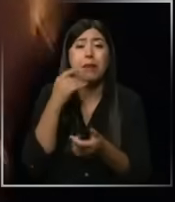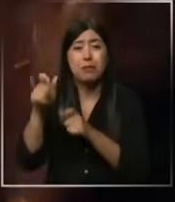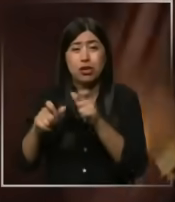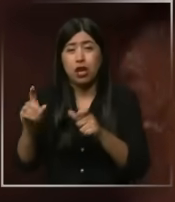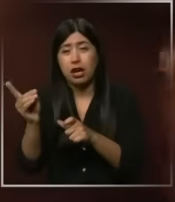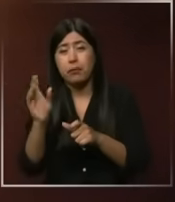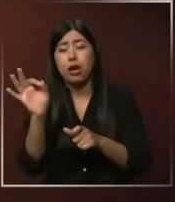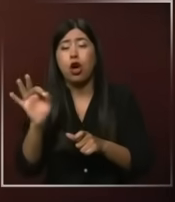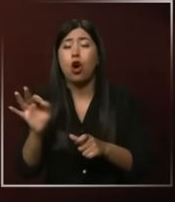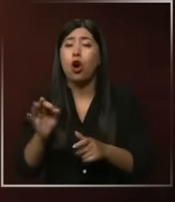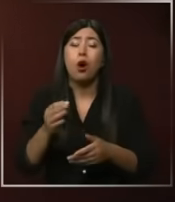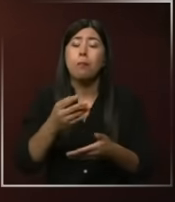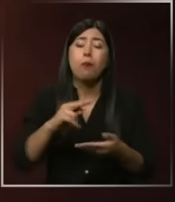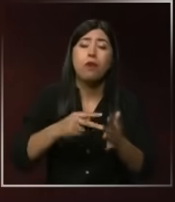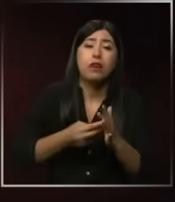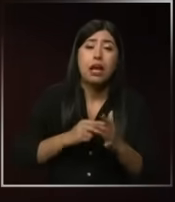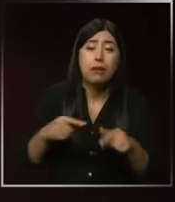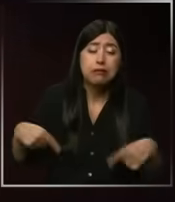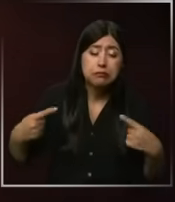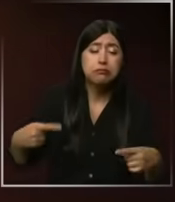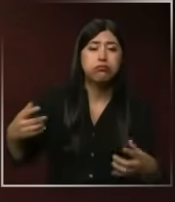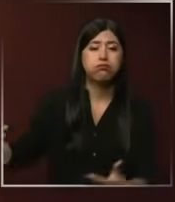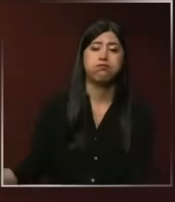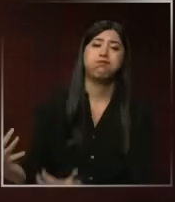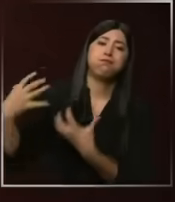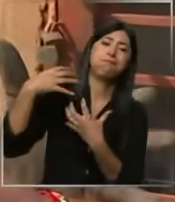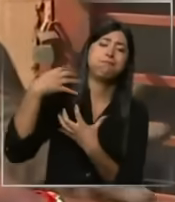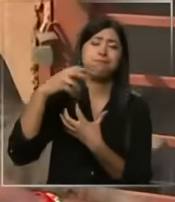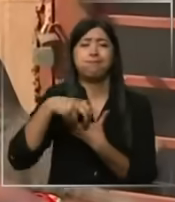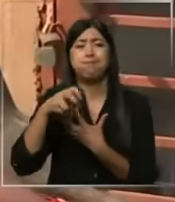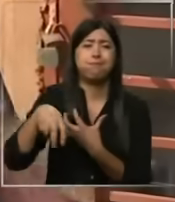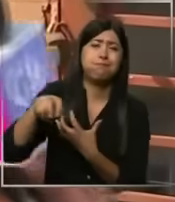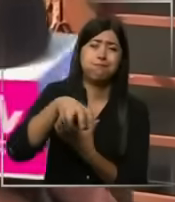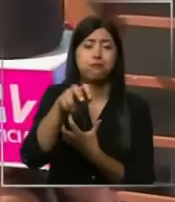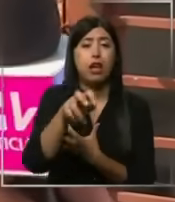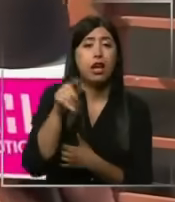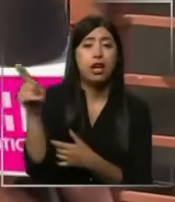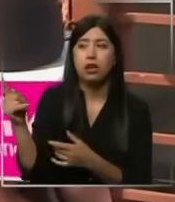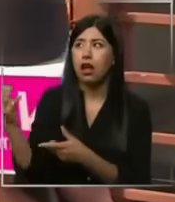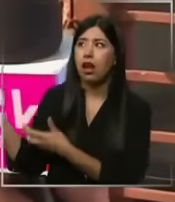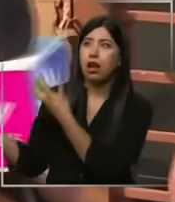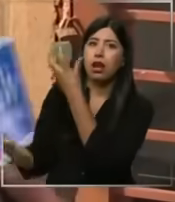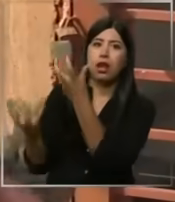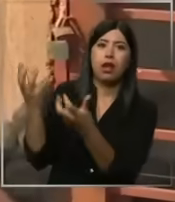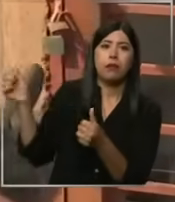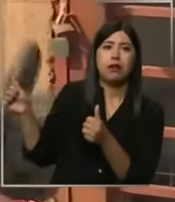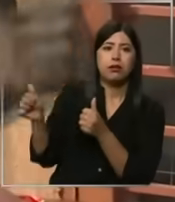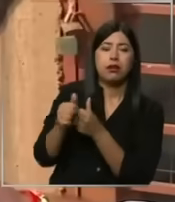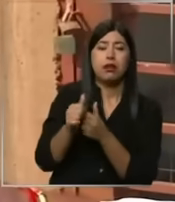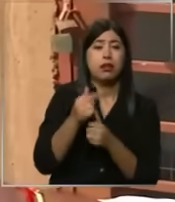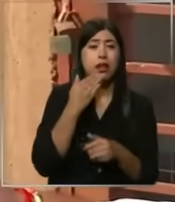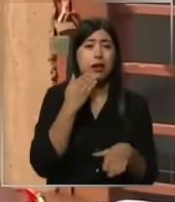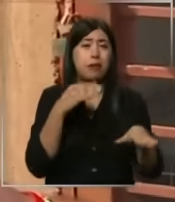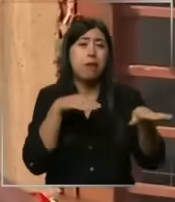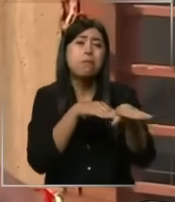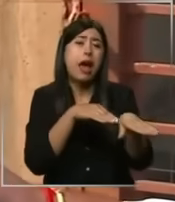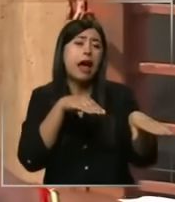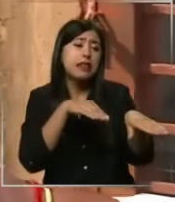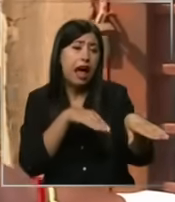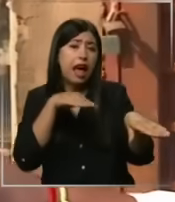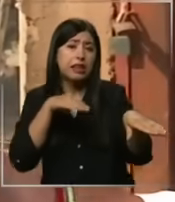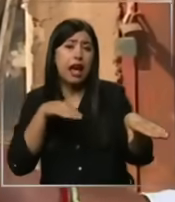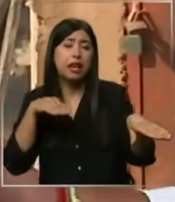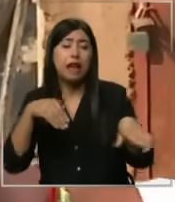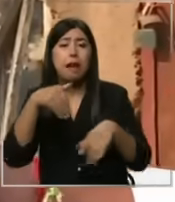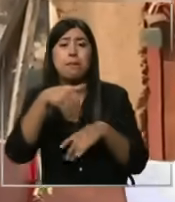La congestión en las calles empeoraba todo. Que las llamas estaban al lado de nosotros. Y llegaron atascados con el taco, además. Atascados porque había